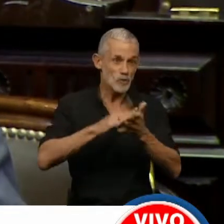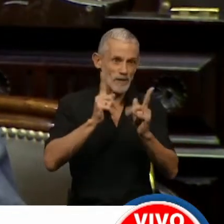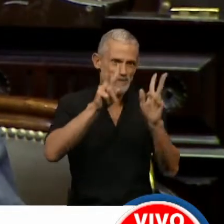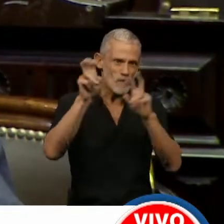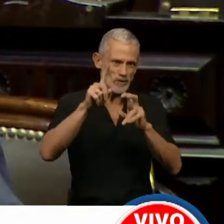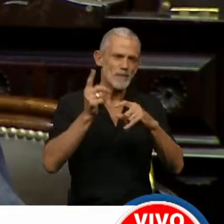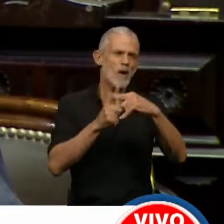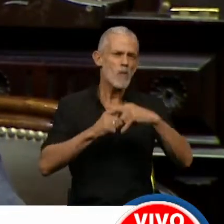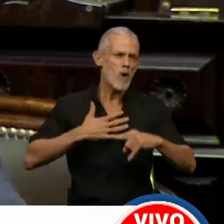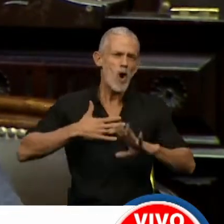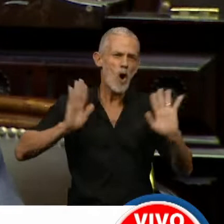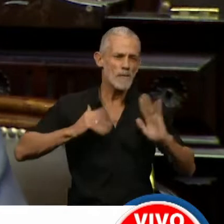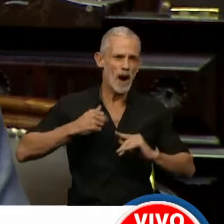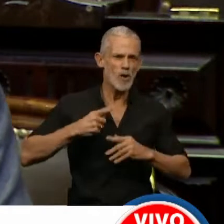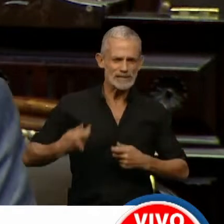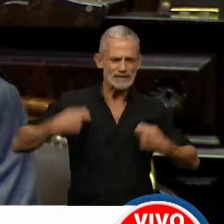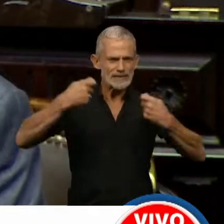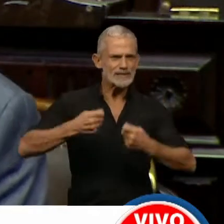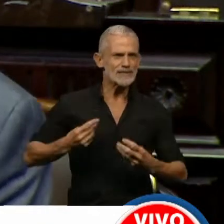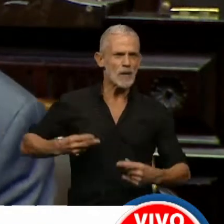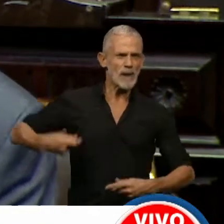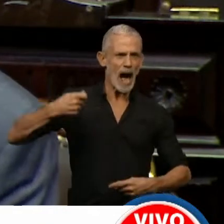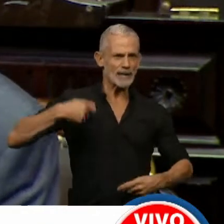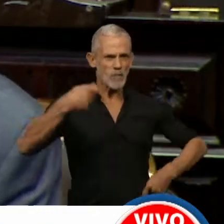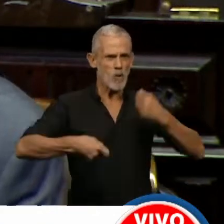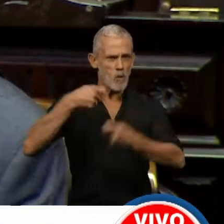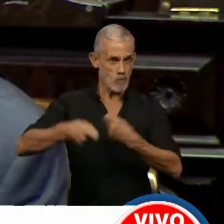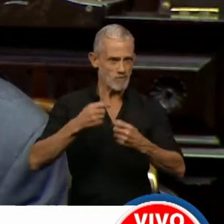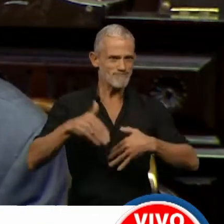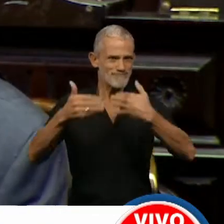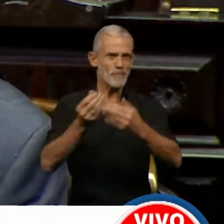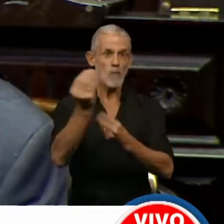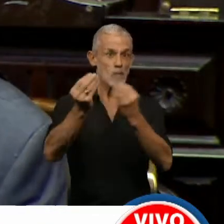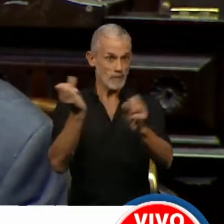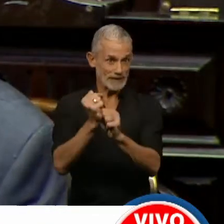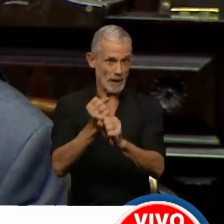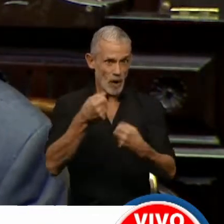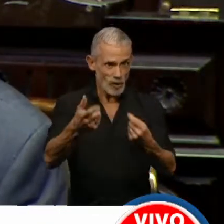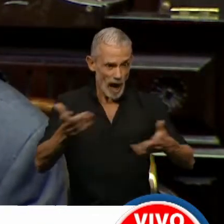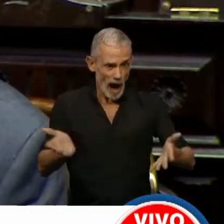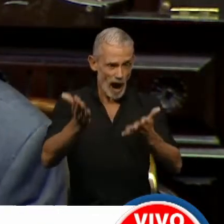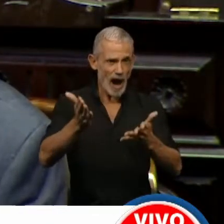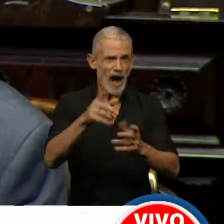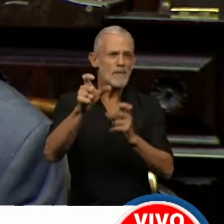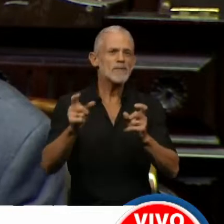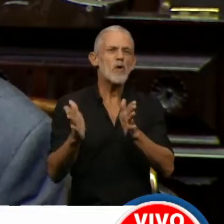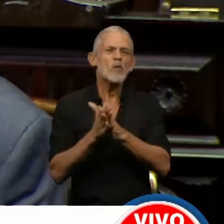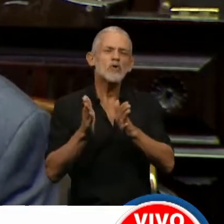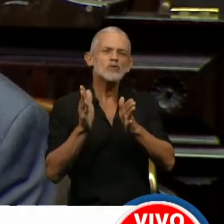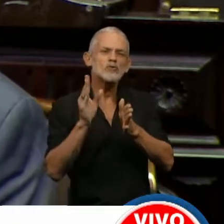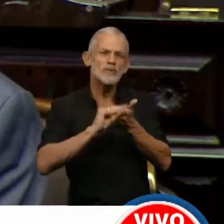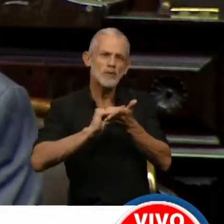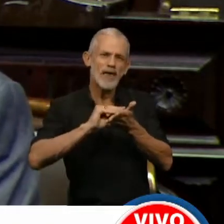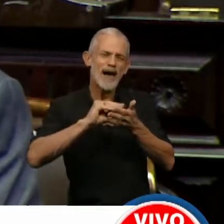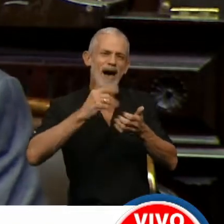Los cuentapropistas, aquellos que arriesgan día a día y también son generadores de empleo, junto a la diputada Soledad Carrizo